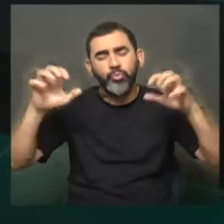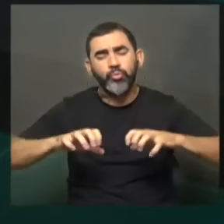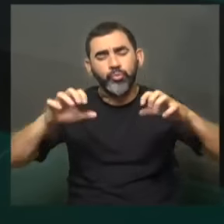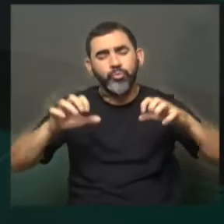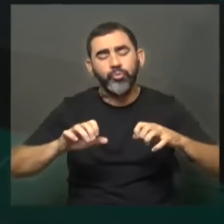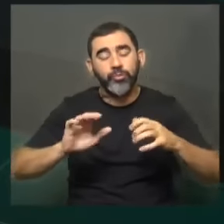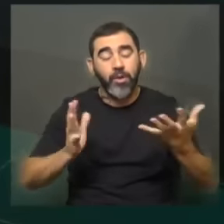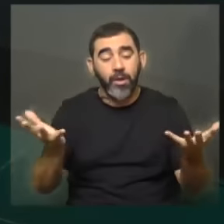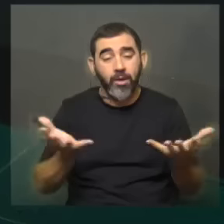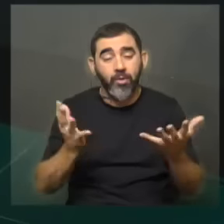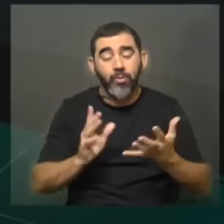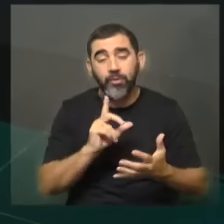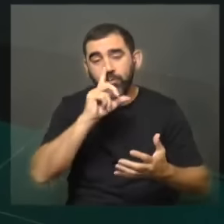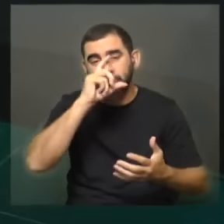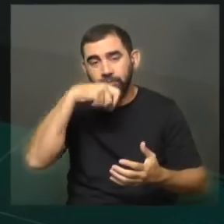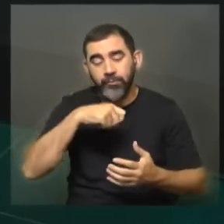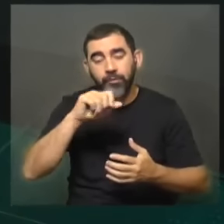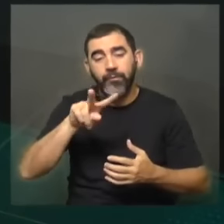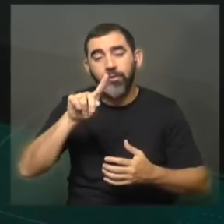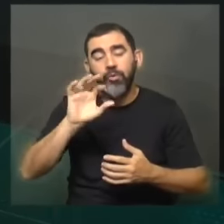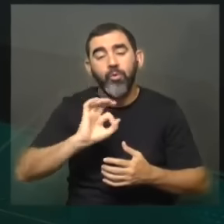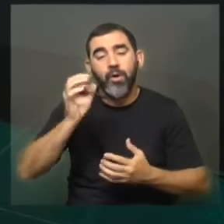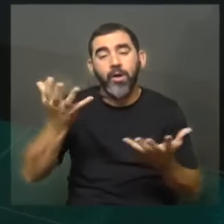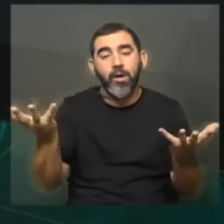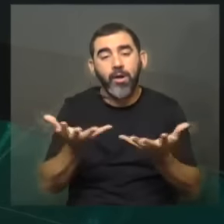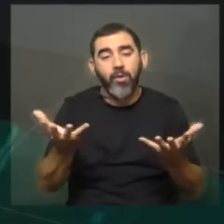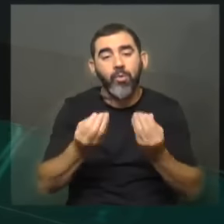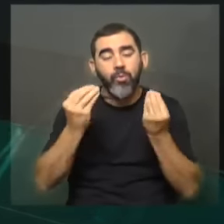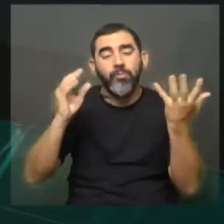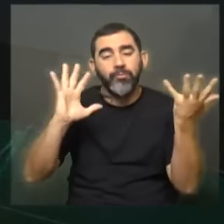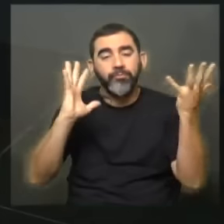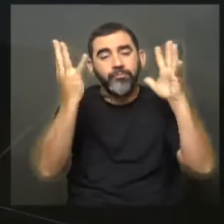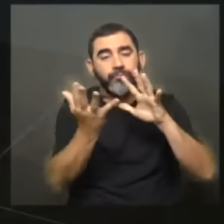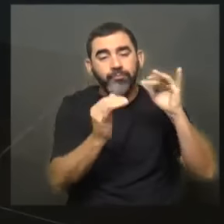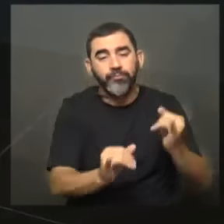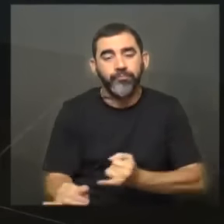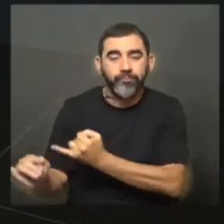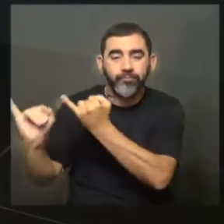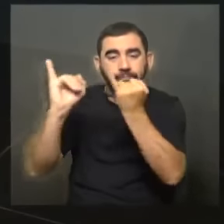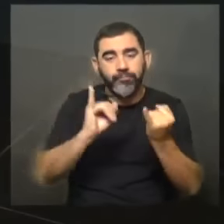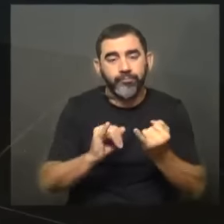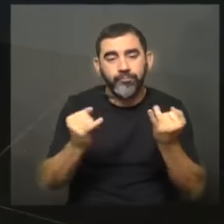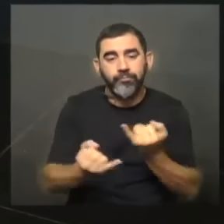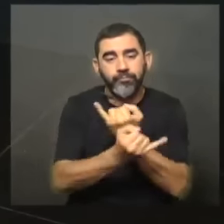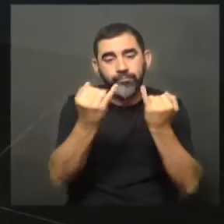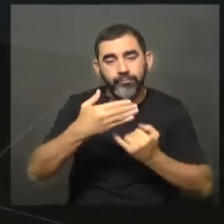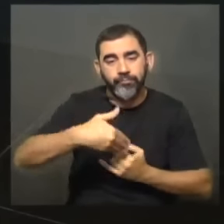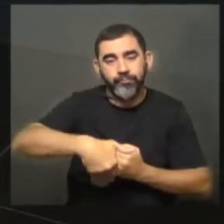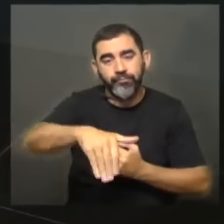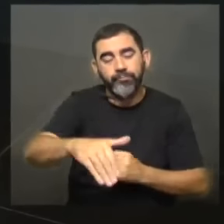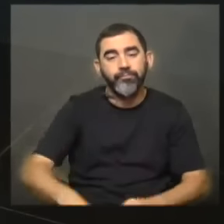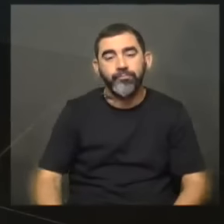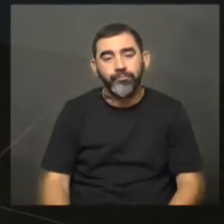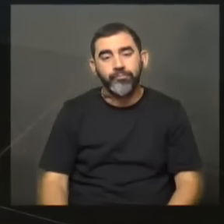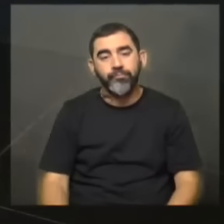a esta hora en buena parte de Montevideo 21 gr la temperatura y ya vamos a ver qué dice el pronóstico de inum para hoy y los próximos días que